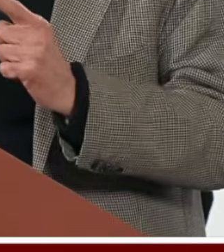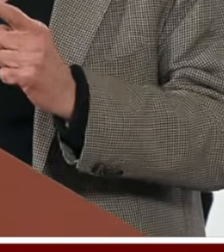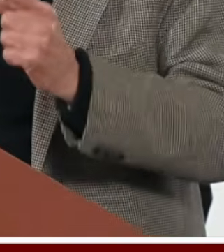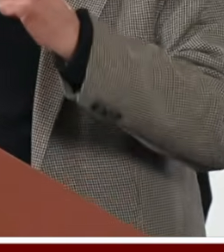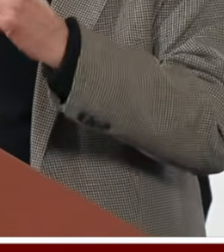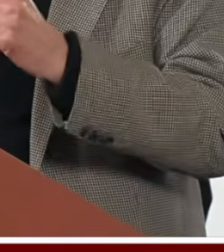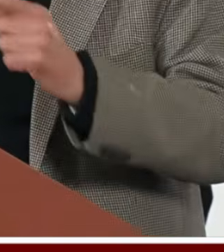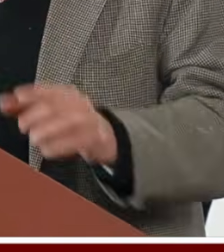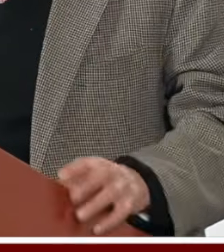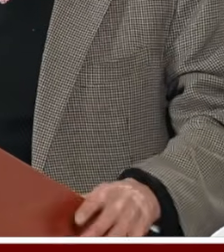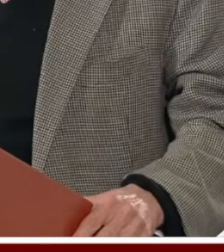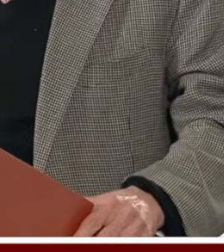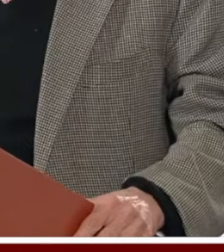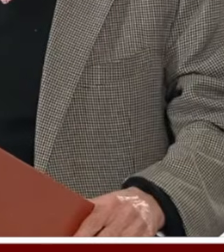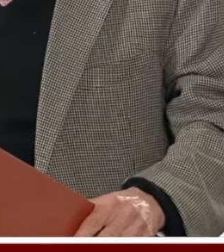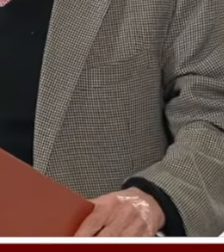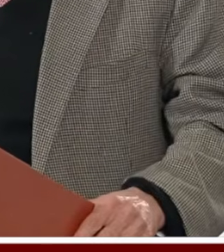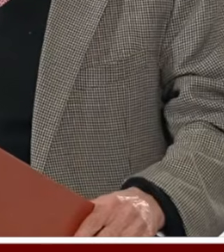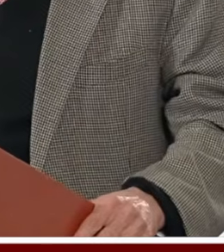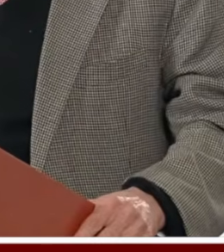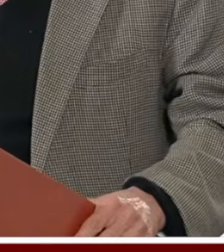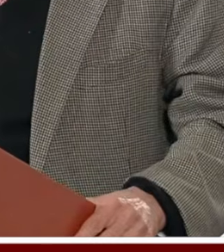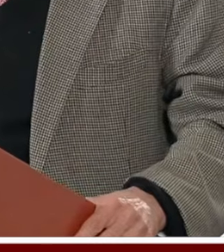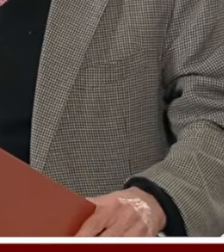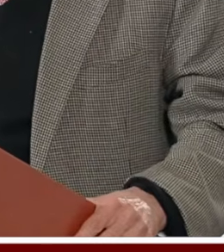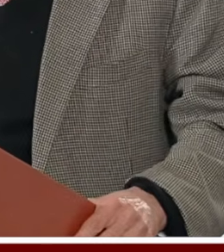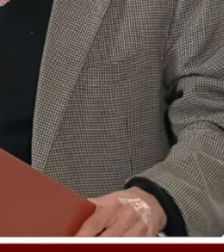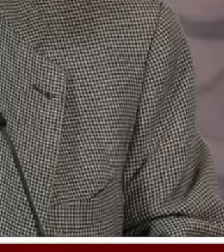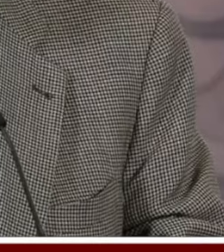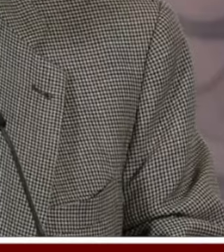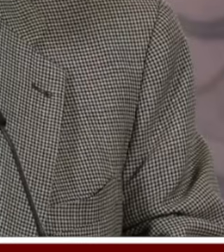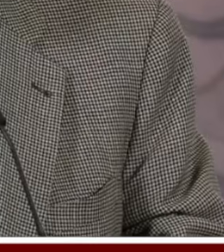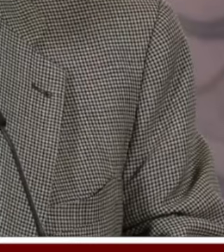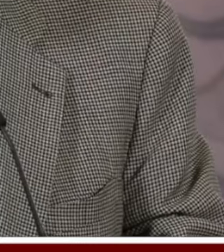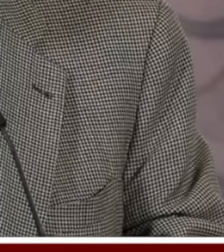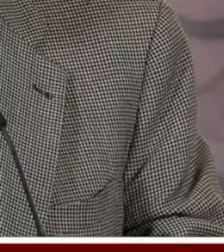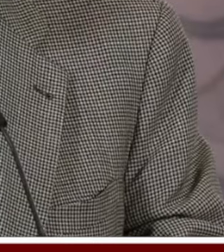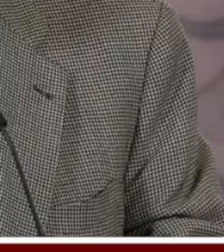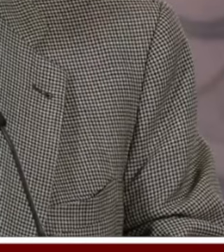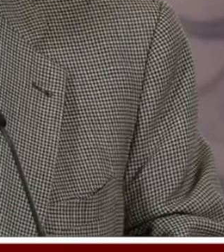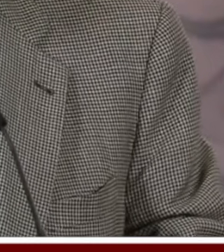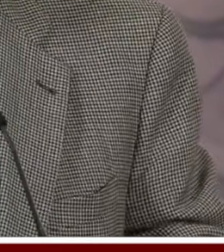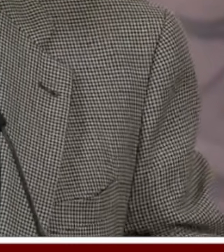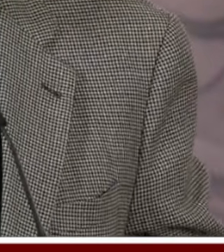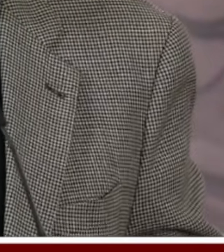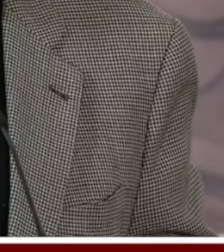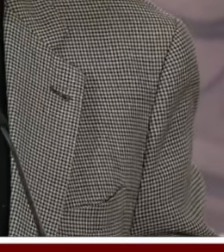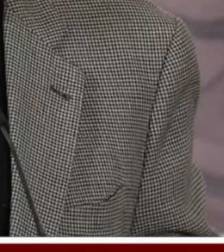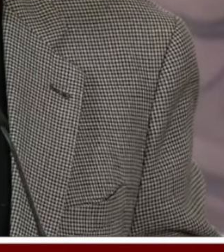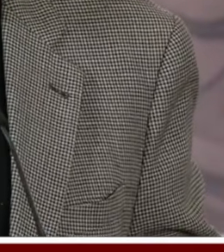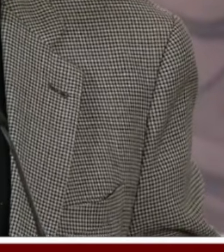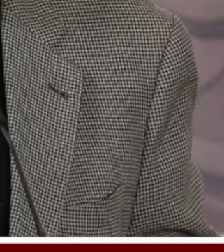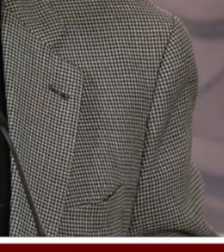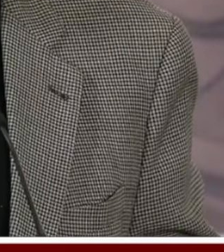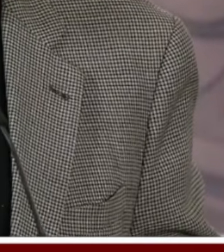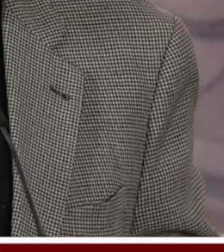una publicación que este delincuente de Canadá se entregó él mismo. Pero hoy se vuelve a hablar